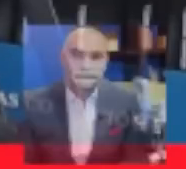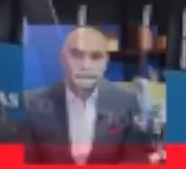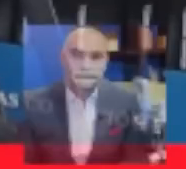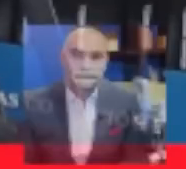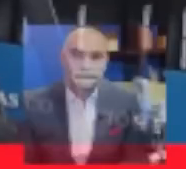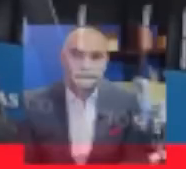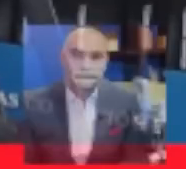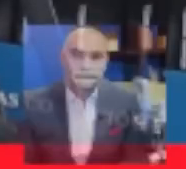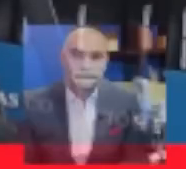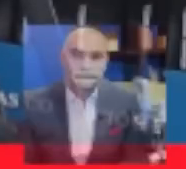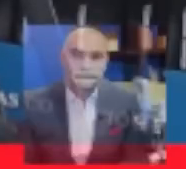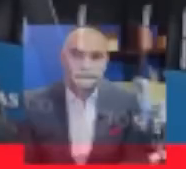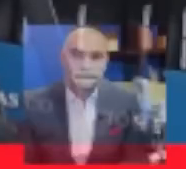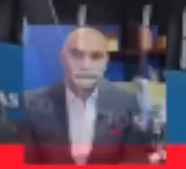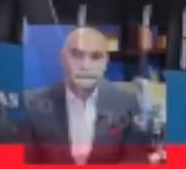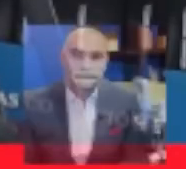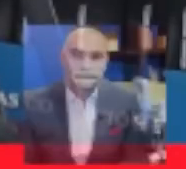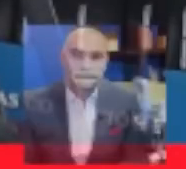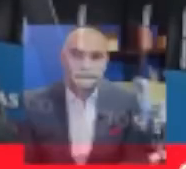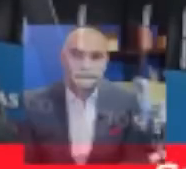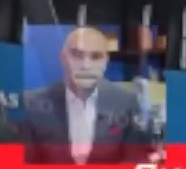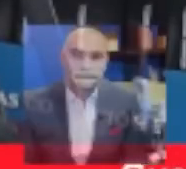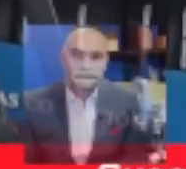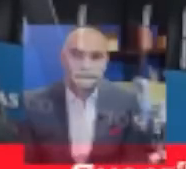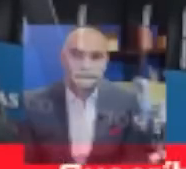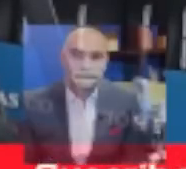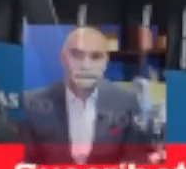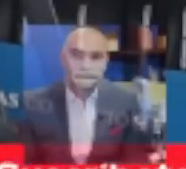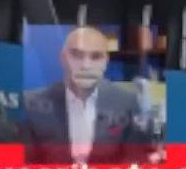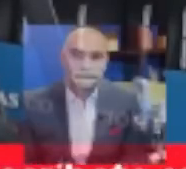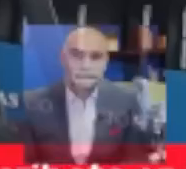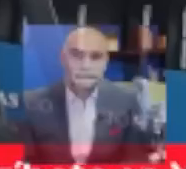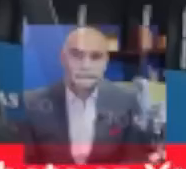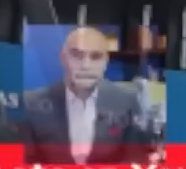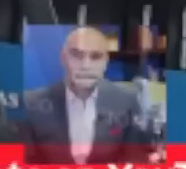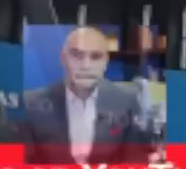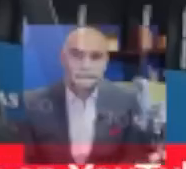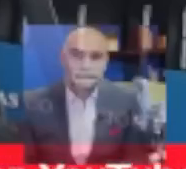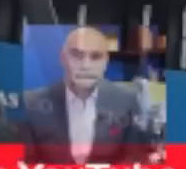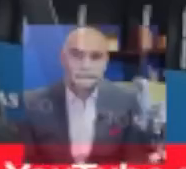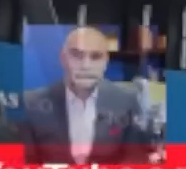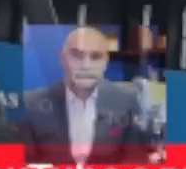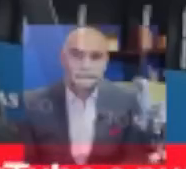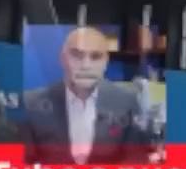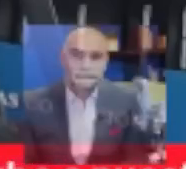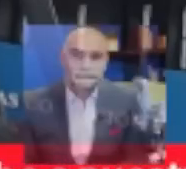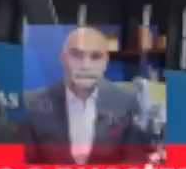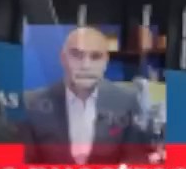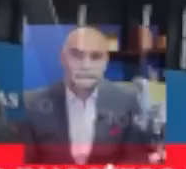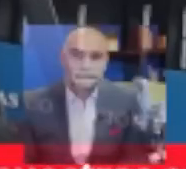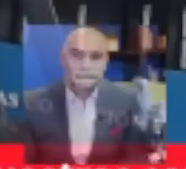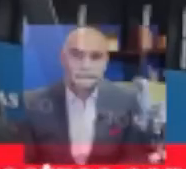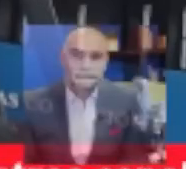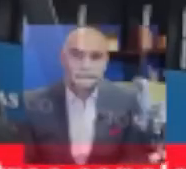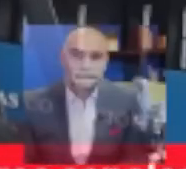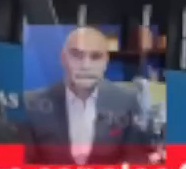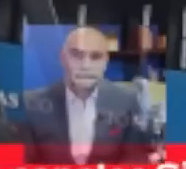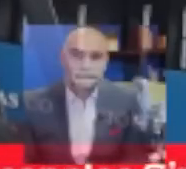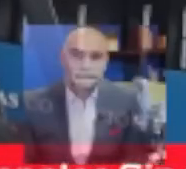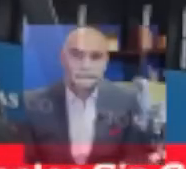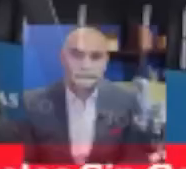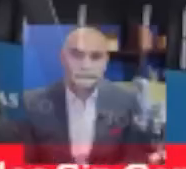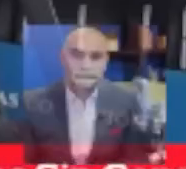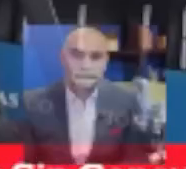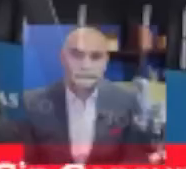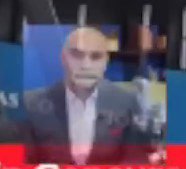tema relevantísimo y que tendría que aclarar pues las